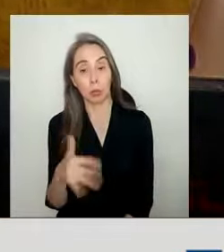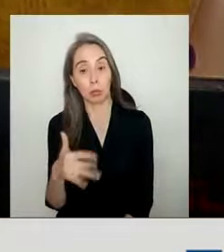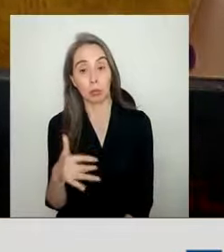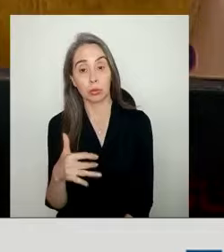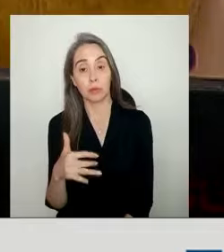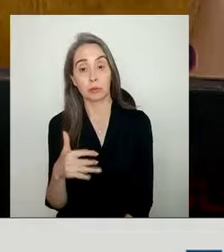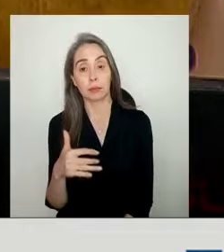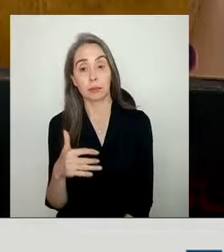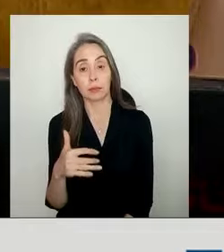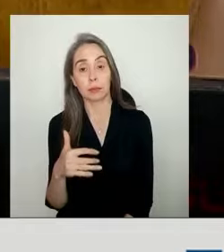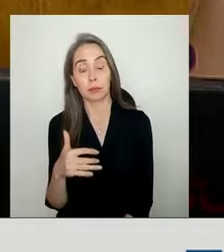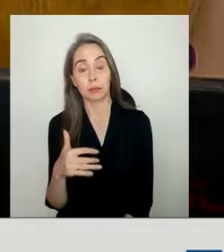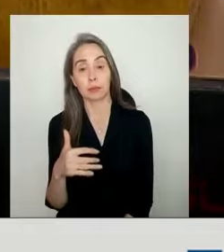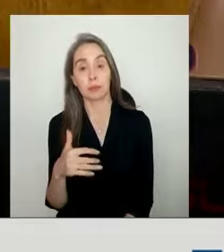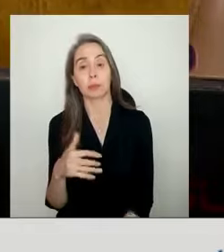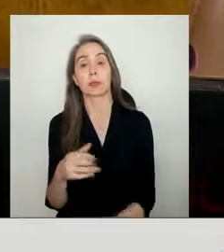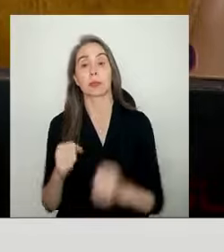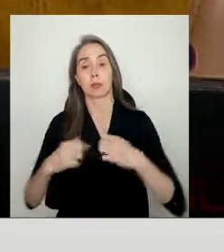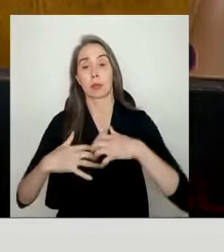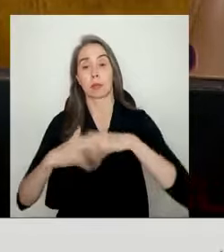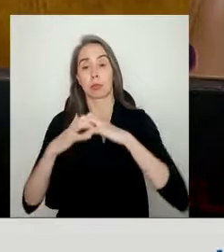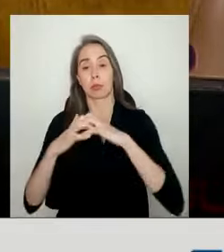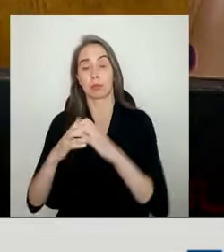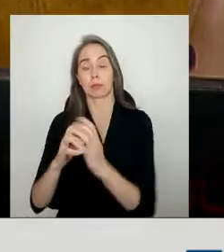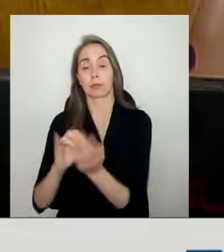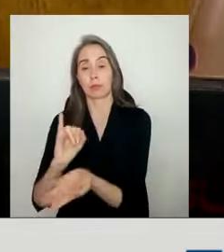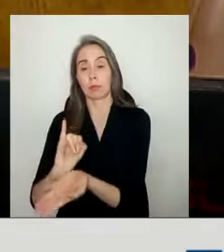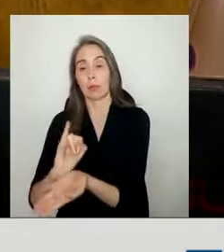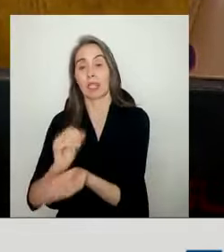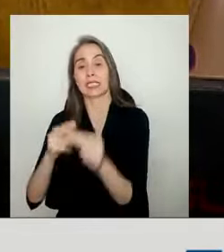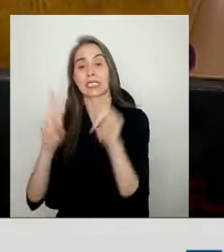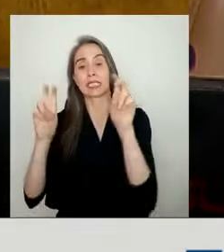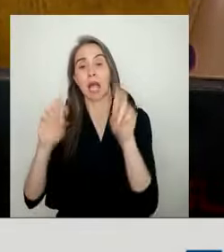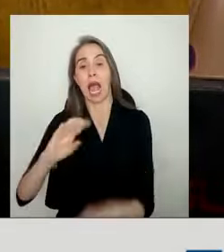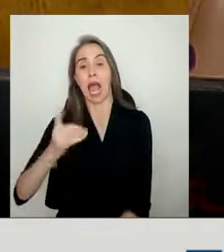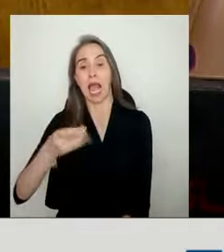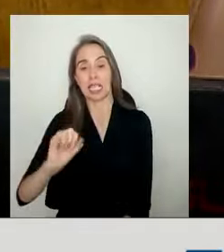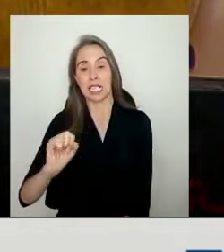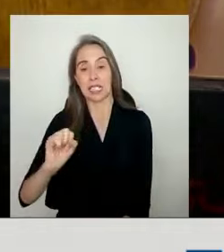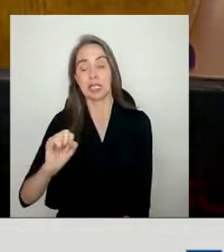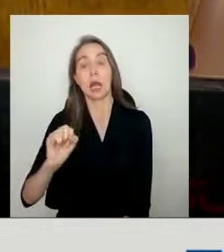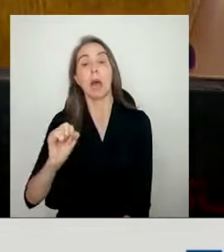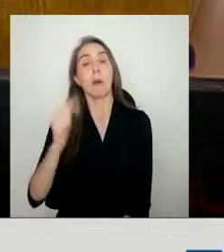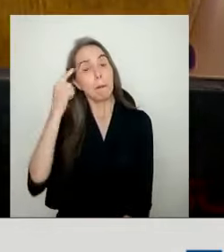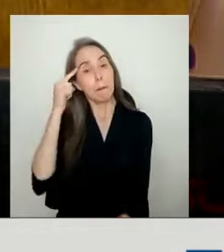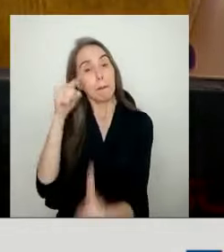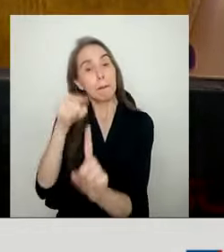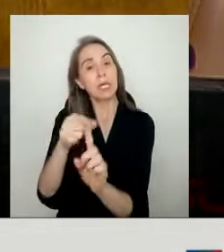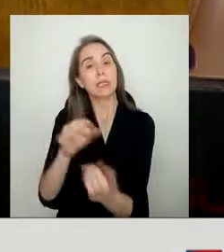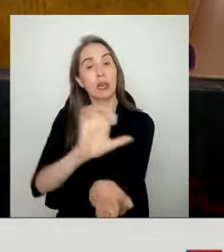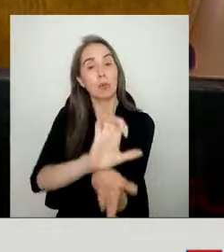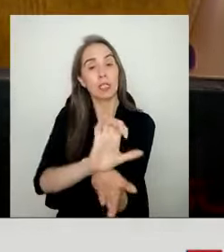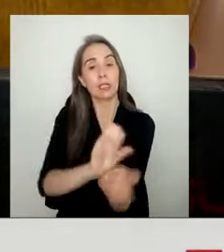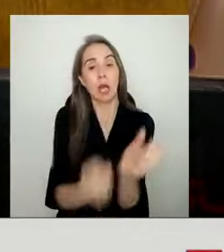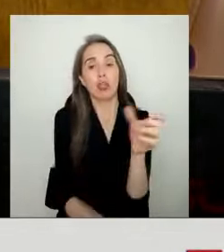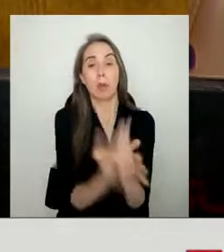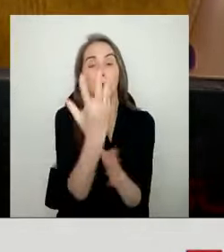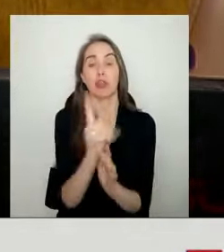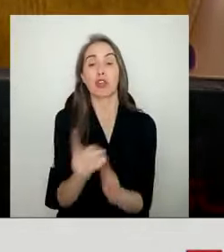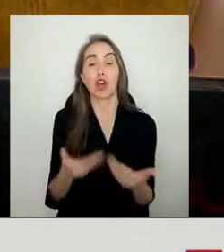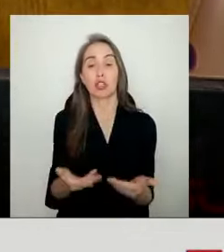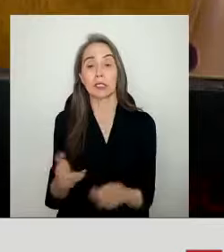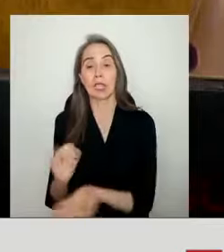robusta agencia de modernización por parte de nuestro estado de nada sirve tener una agencia que evalúe